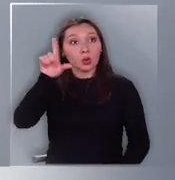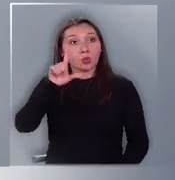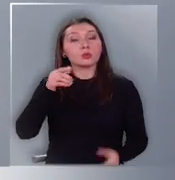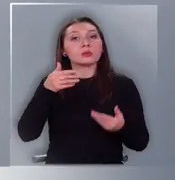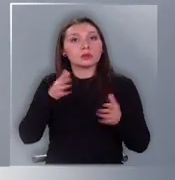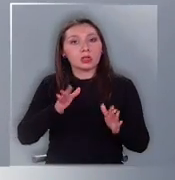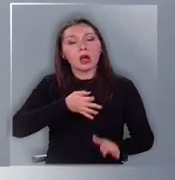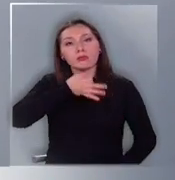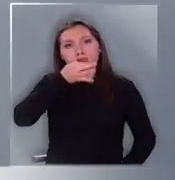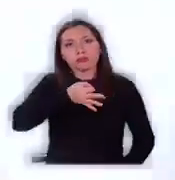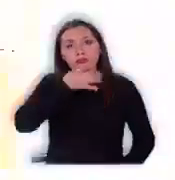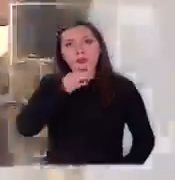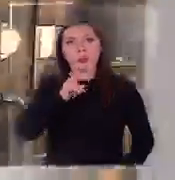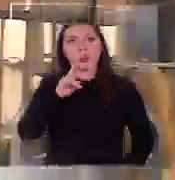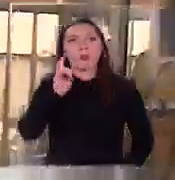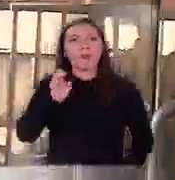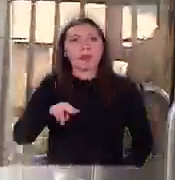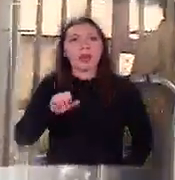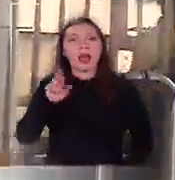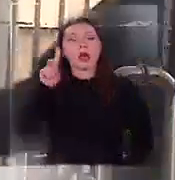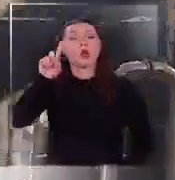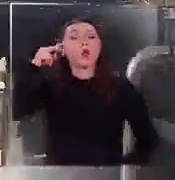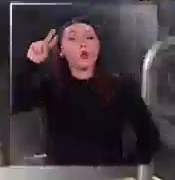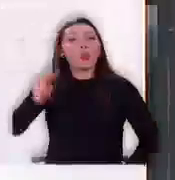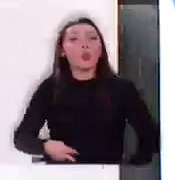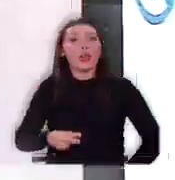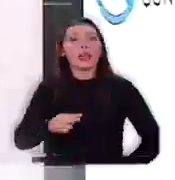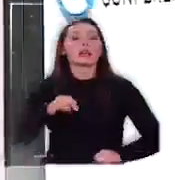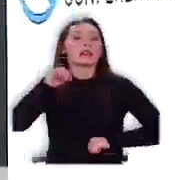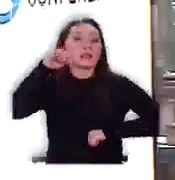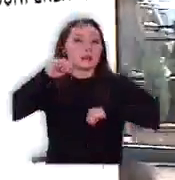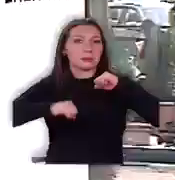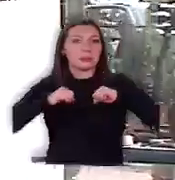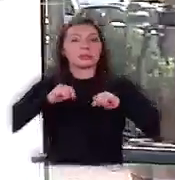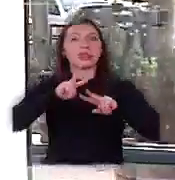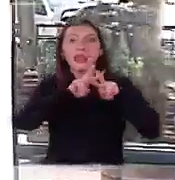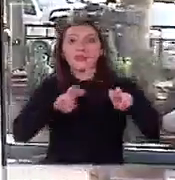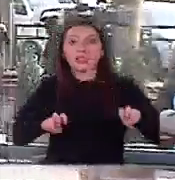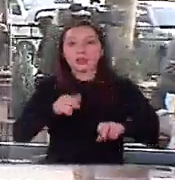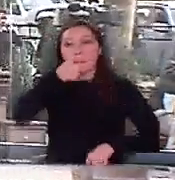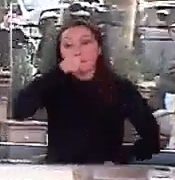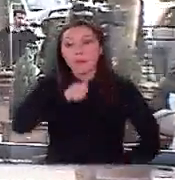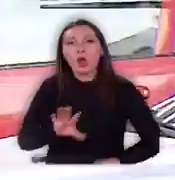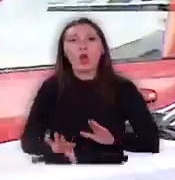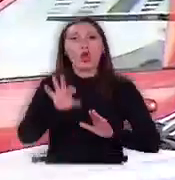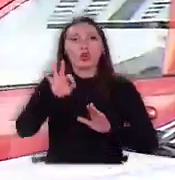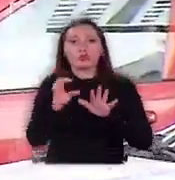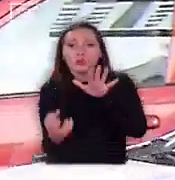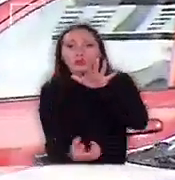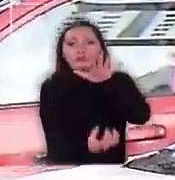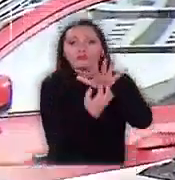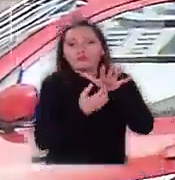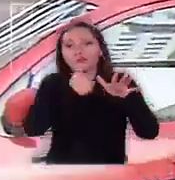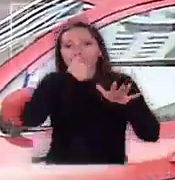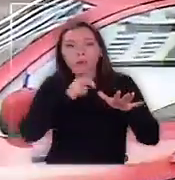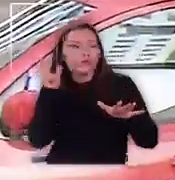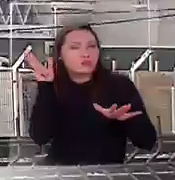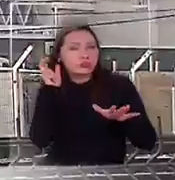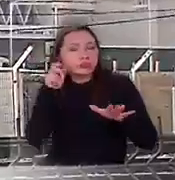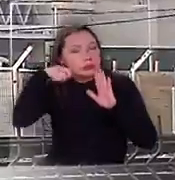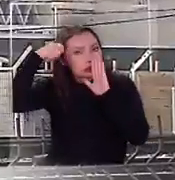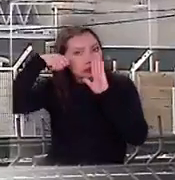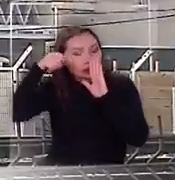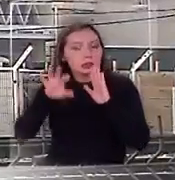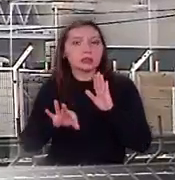había declarado Rubén Araos, el dueño de la empresa de investigadores privados que encontró los aparatos en la oficina de Germán von Bühlenbrück y en el despacho